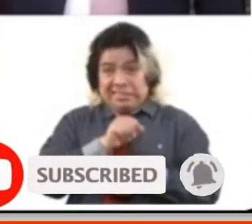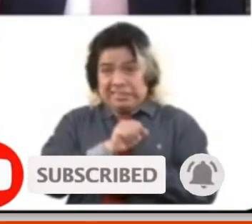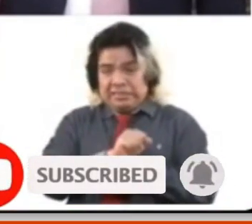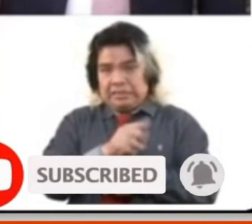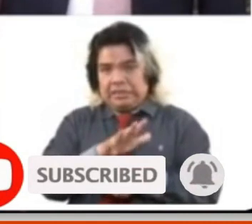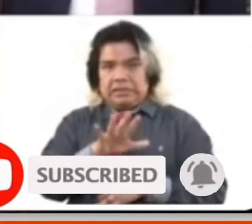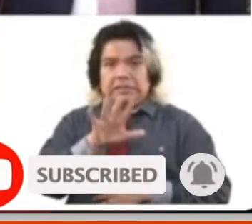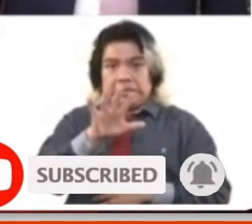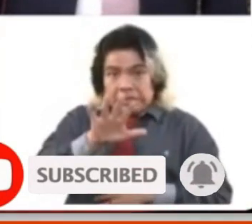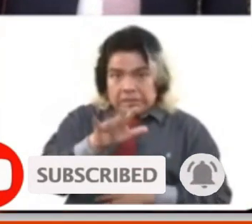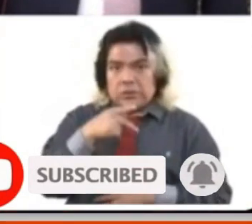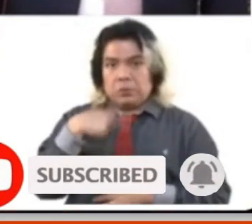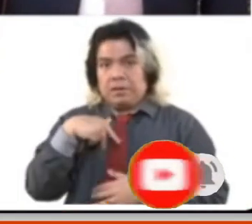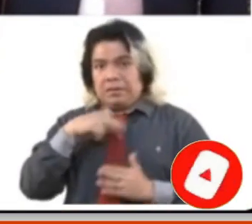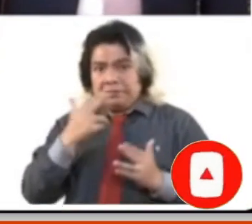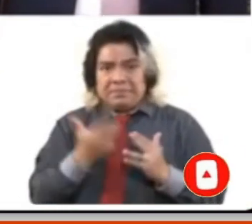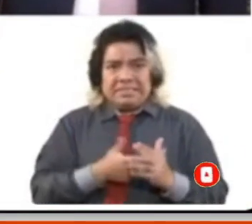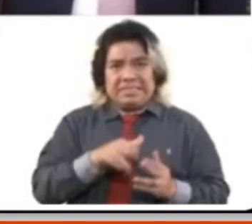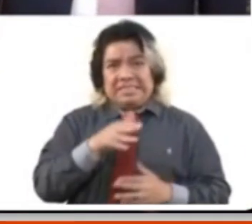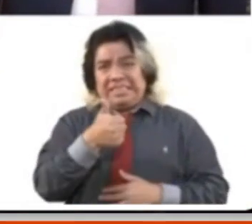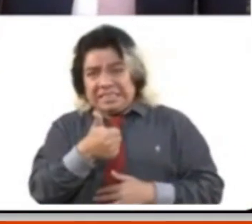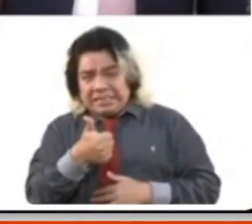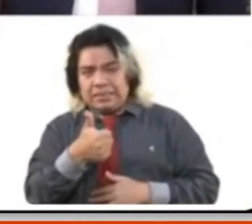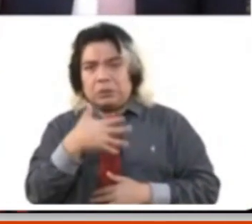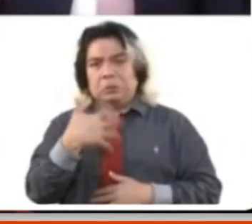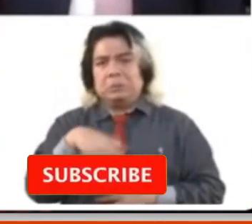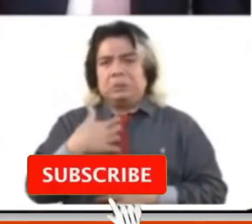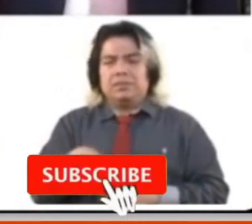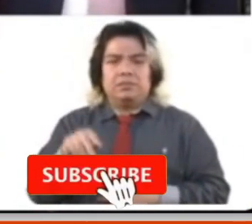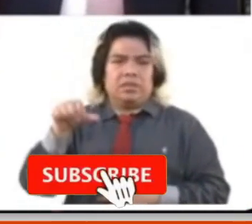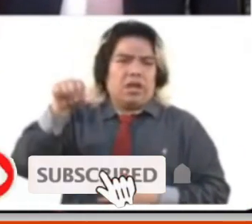había 5 homicidios en la semana, 6 homicidios, y hoy